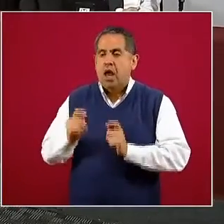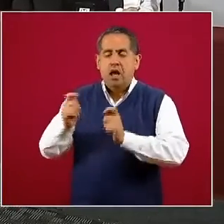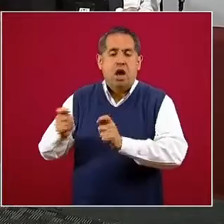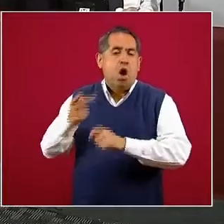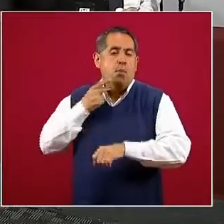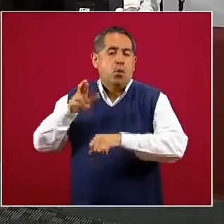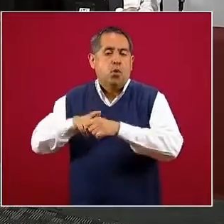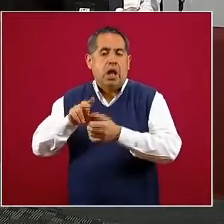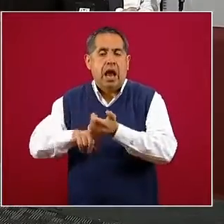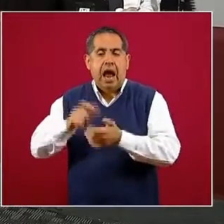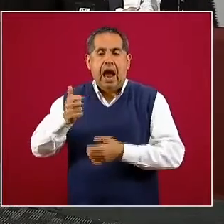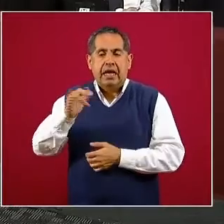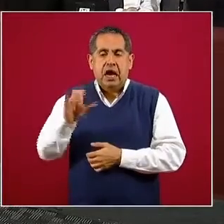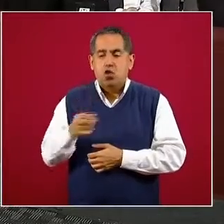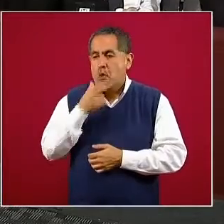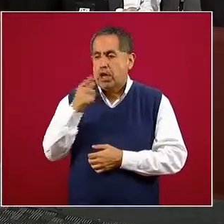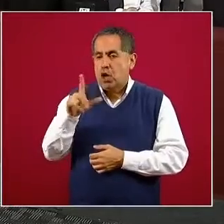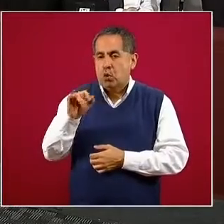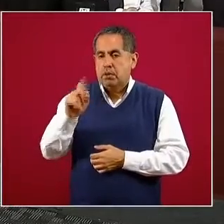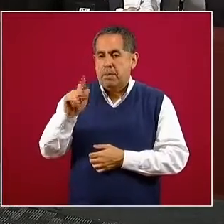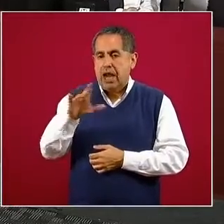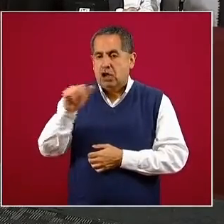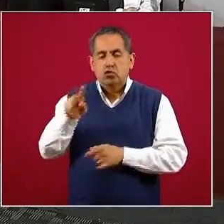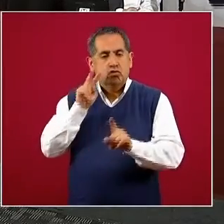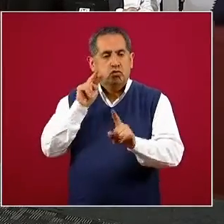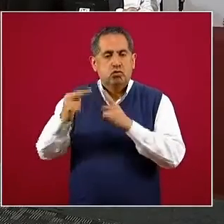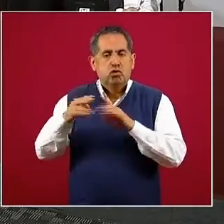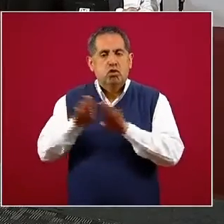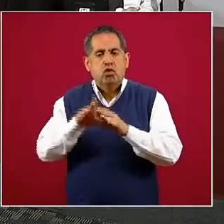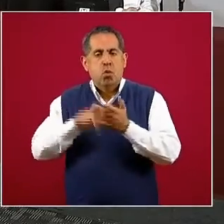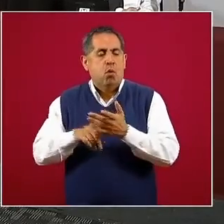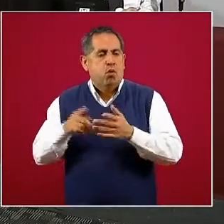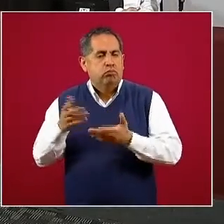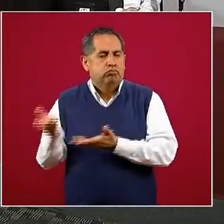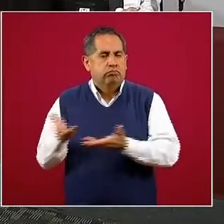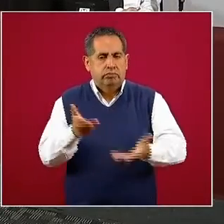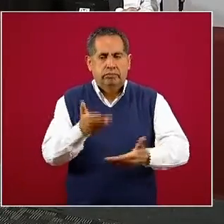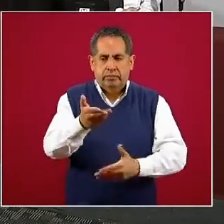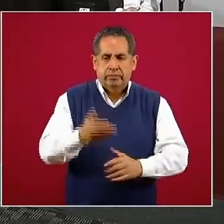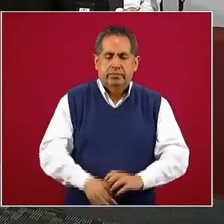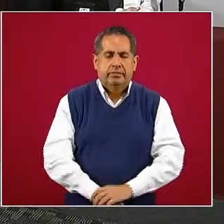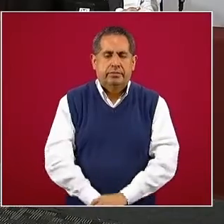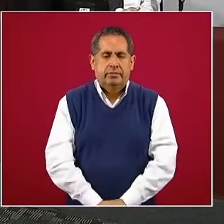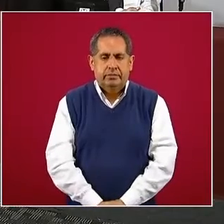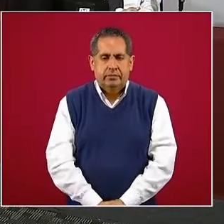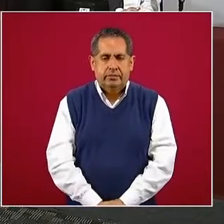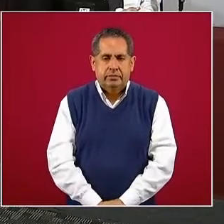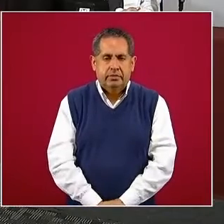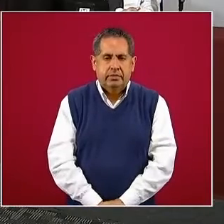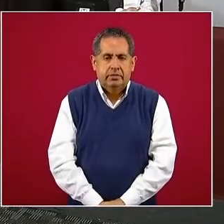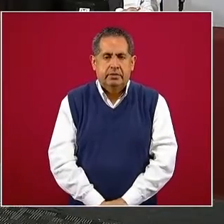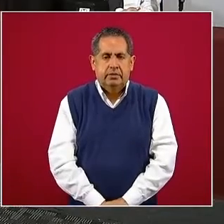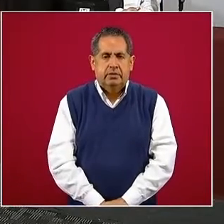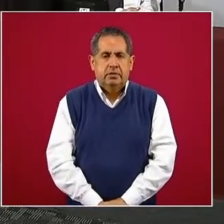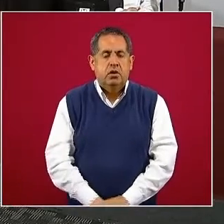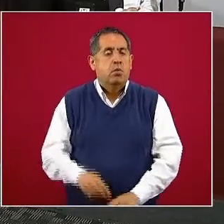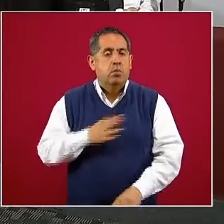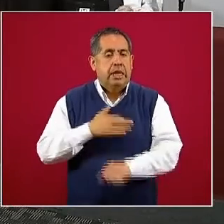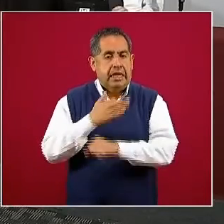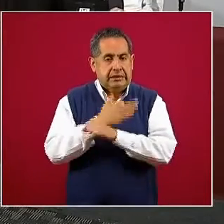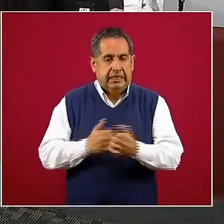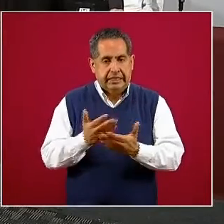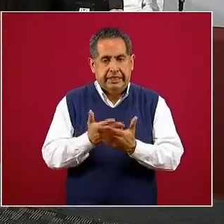alimentos y en la reactivación económica del Estado. Particularmente refiero al programa presidencial prioritario Producción